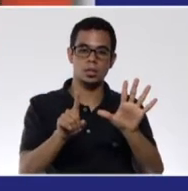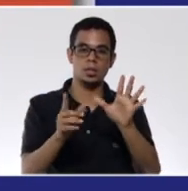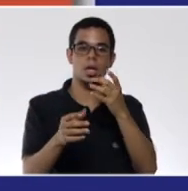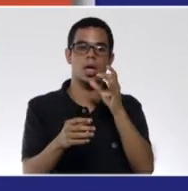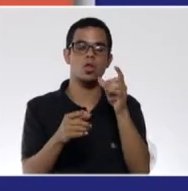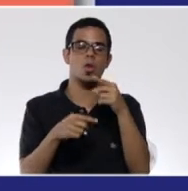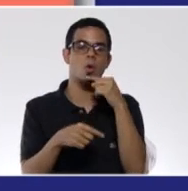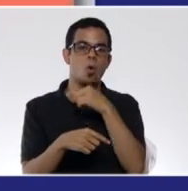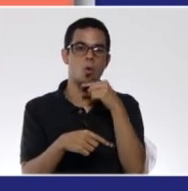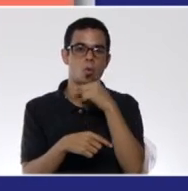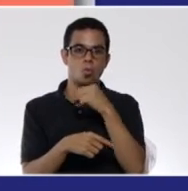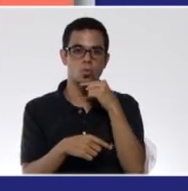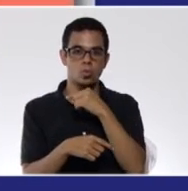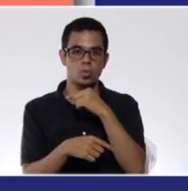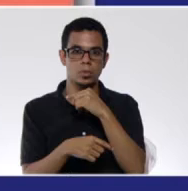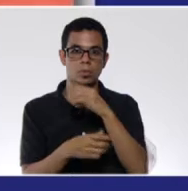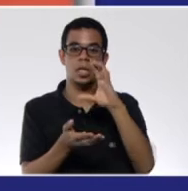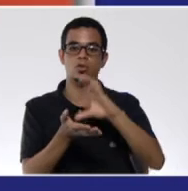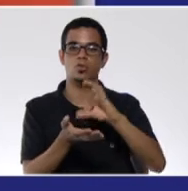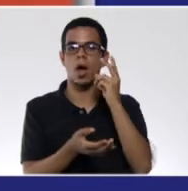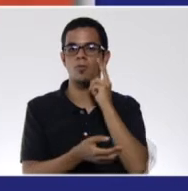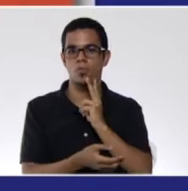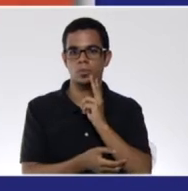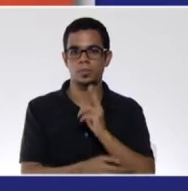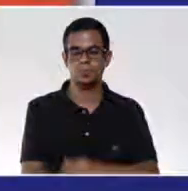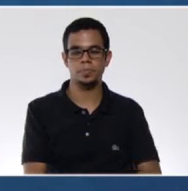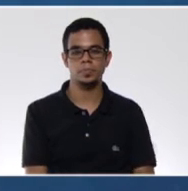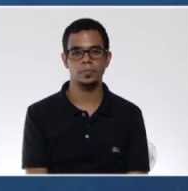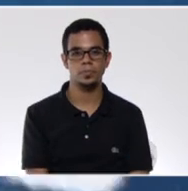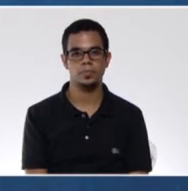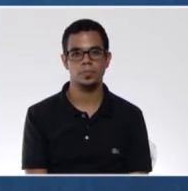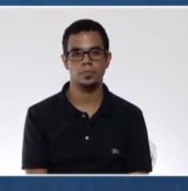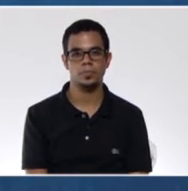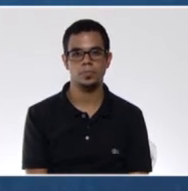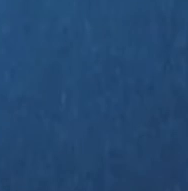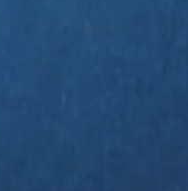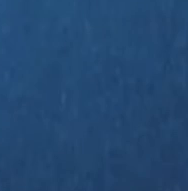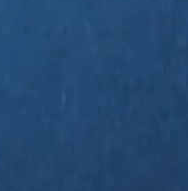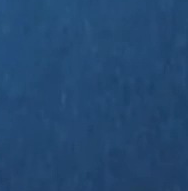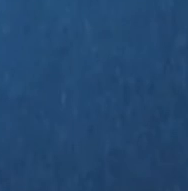en Angostura, actual Ciudad Bolívar.